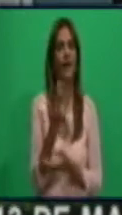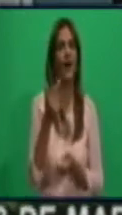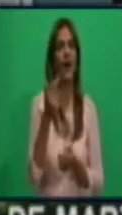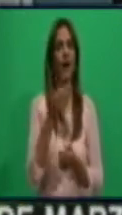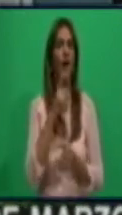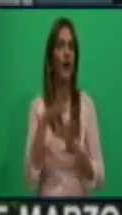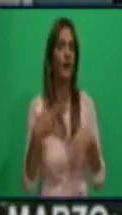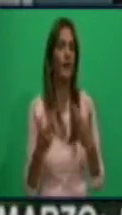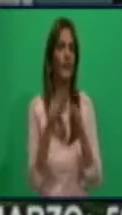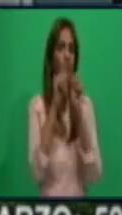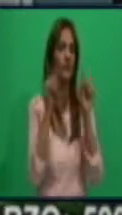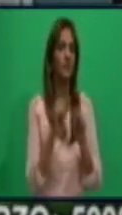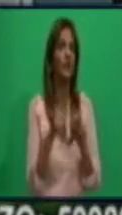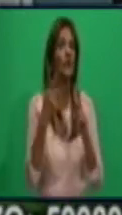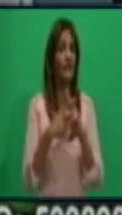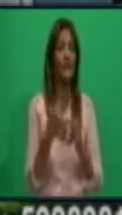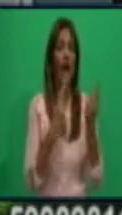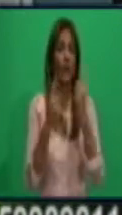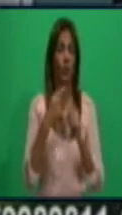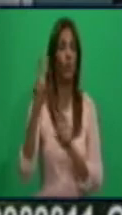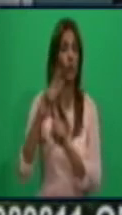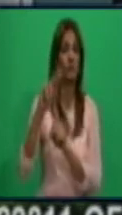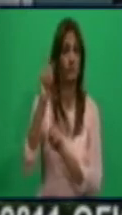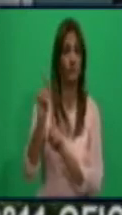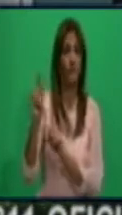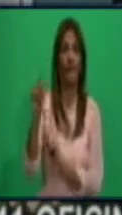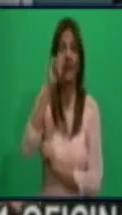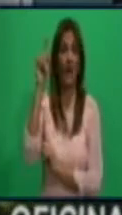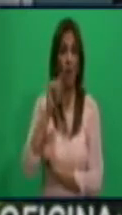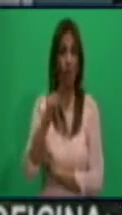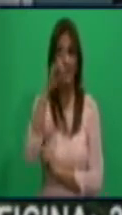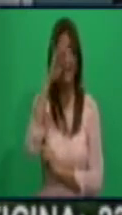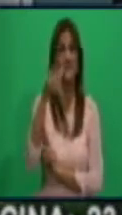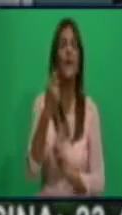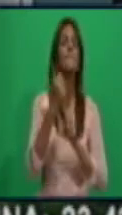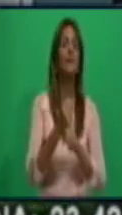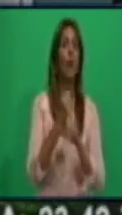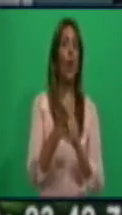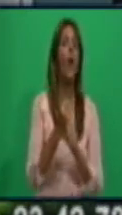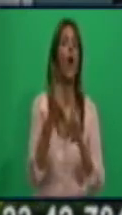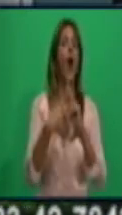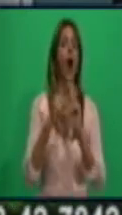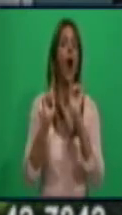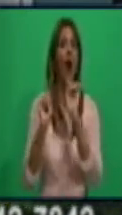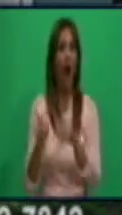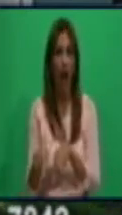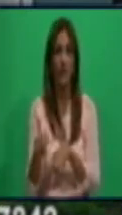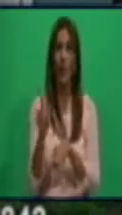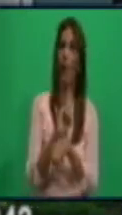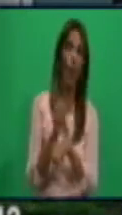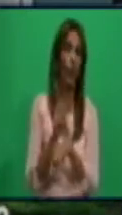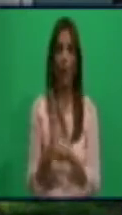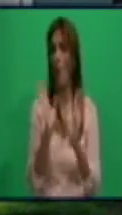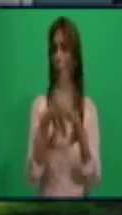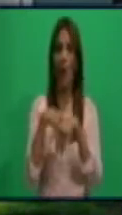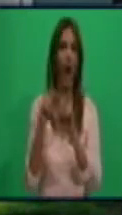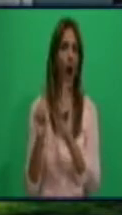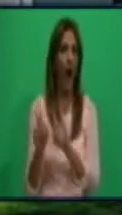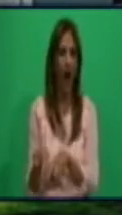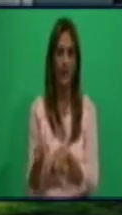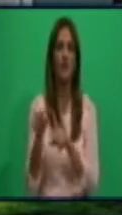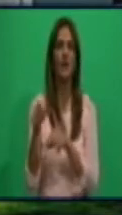Y varios televidentes preguntan que si en Pilón hay o no hay casos positivos. Parece que allí se comenta algo, pero